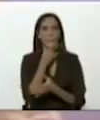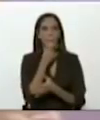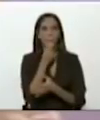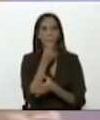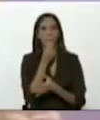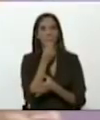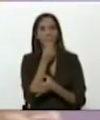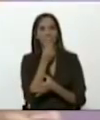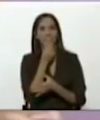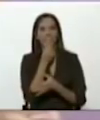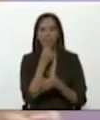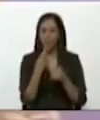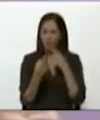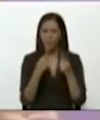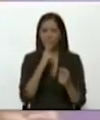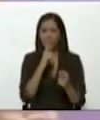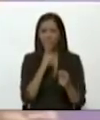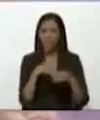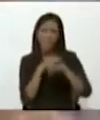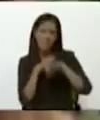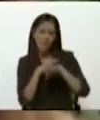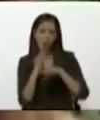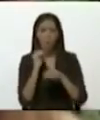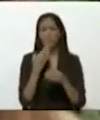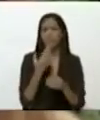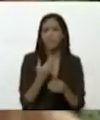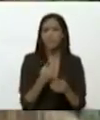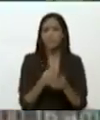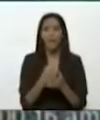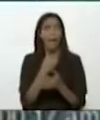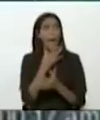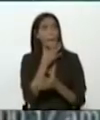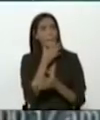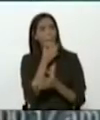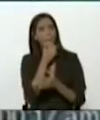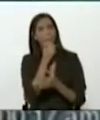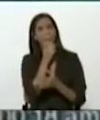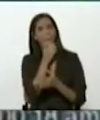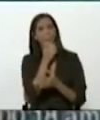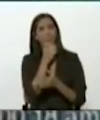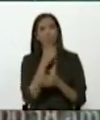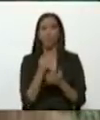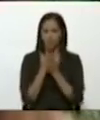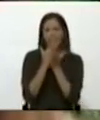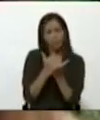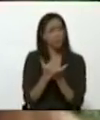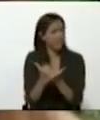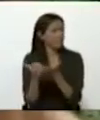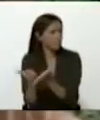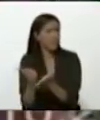¿Cuál de las dos cosas es más difícil, pedir permón o pedir permiso? Dame una ayudadita.